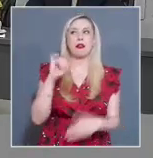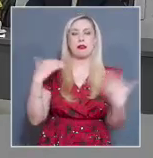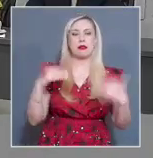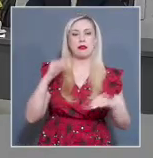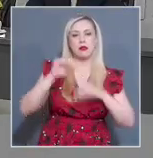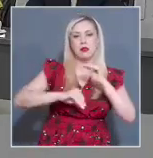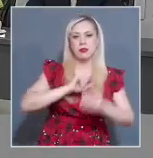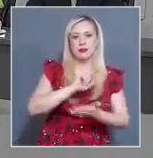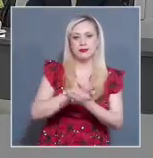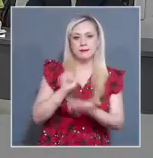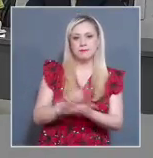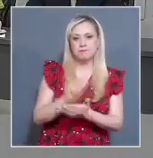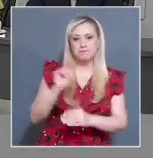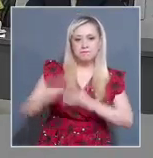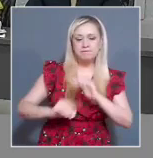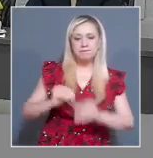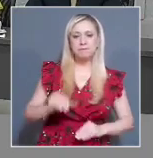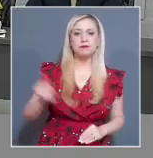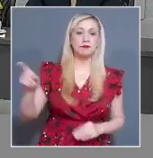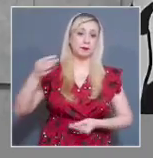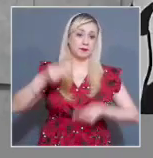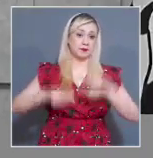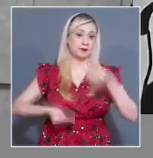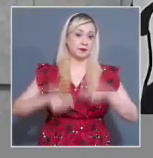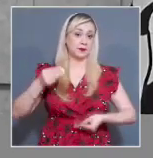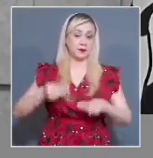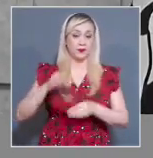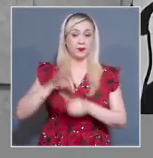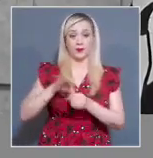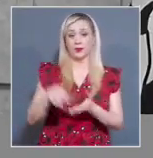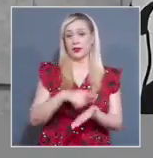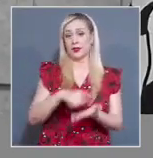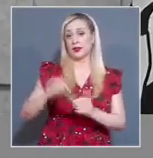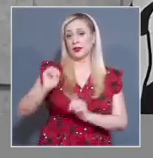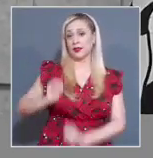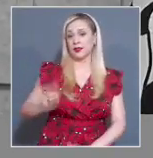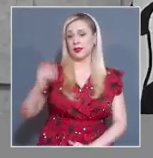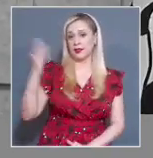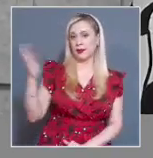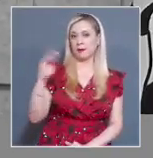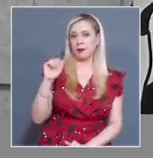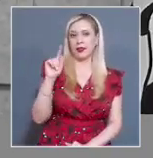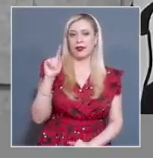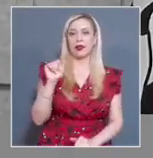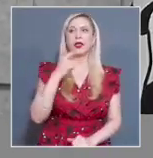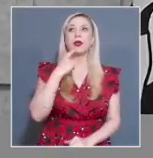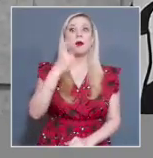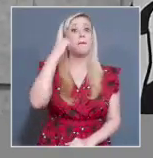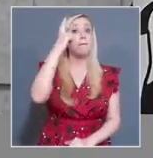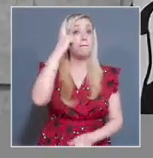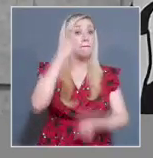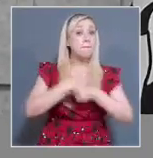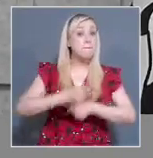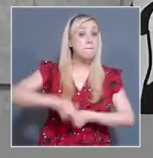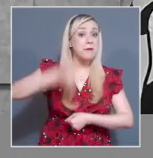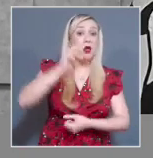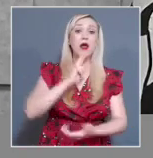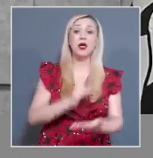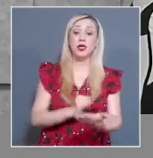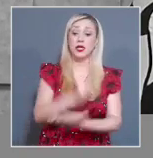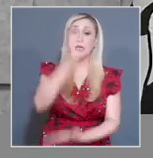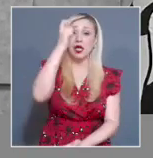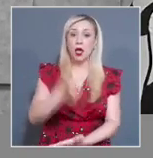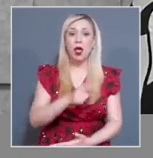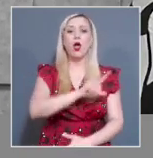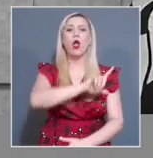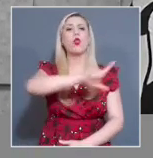Tribunal Electoral, Felipe de la Mata Pizaña. Primero estuvieron las sentencias y después las reglas legislativas en torno a violencia